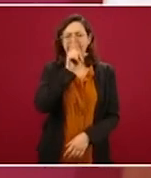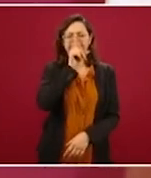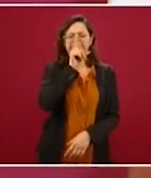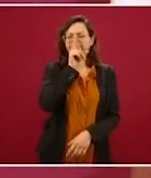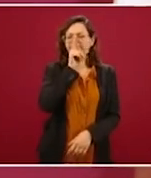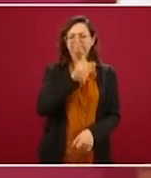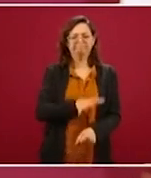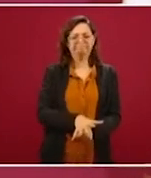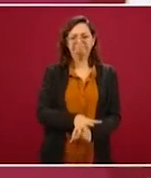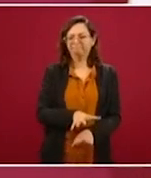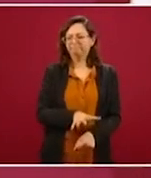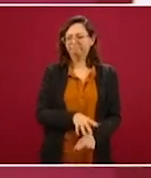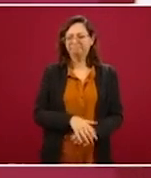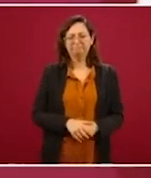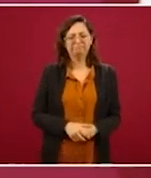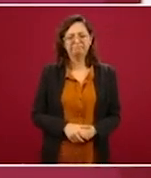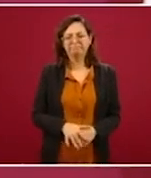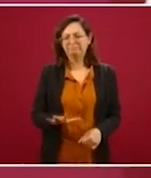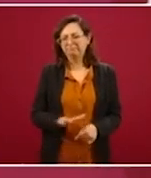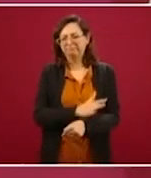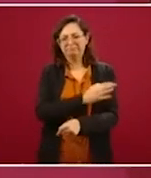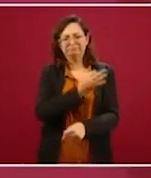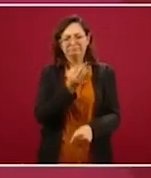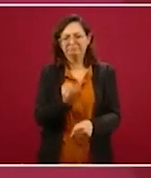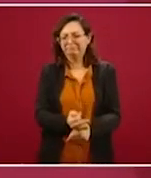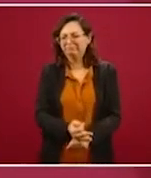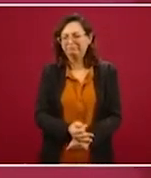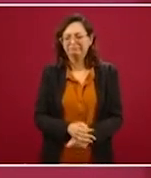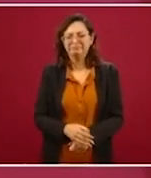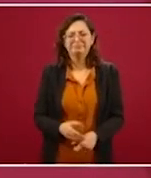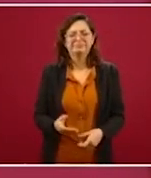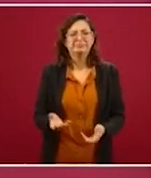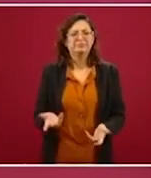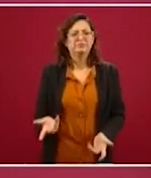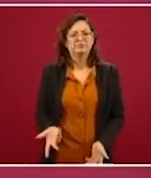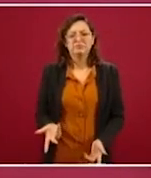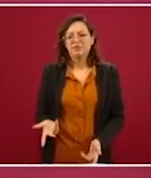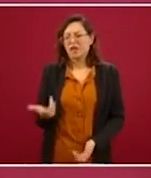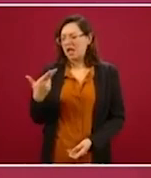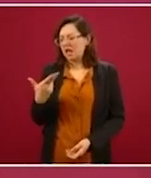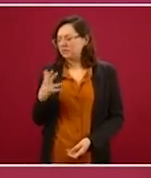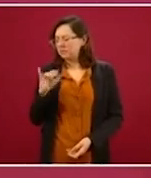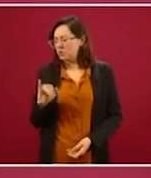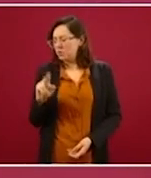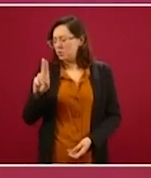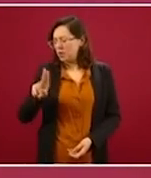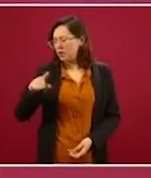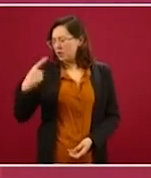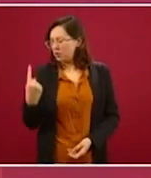ni siquiera es equivalente a la influenza.